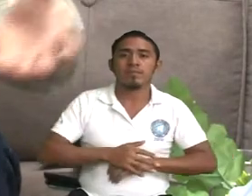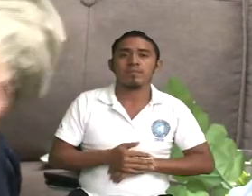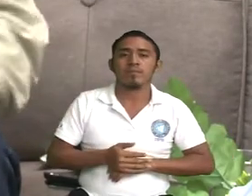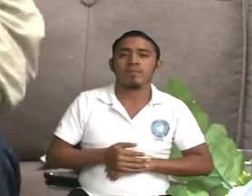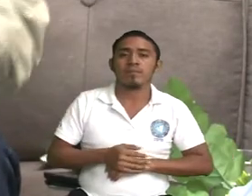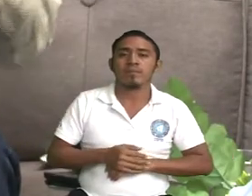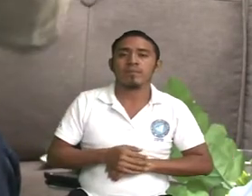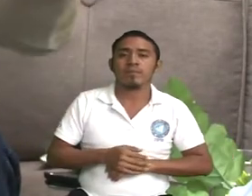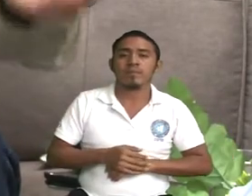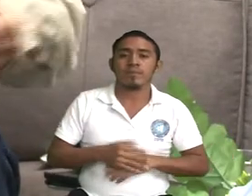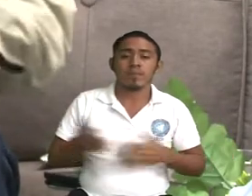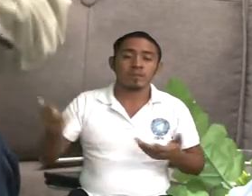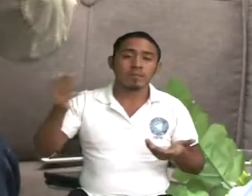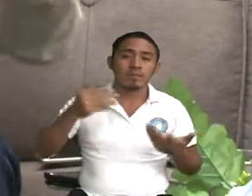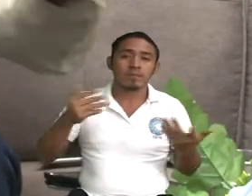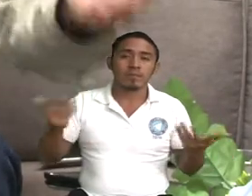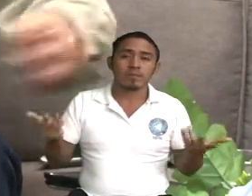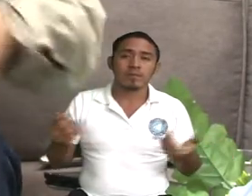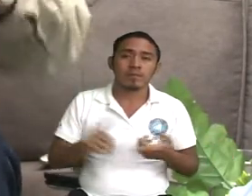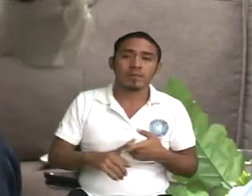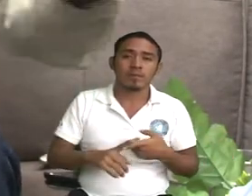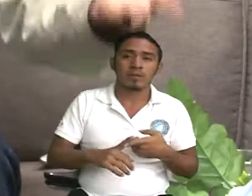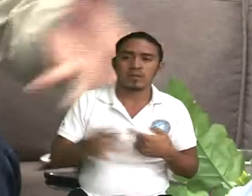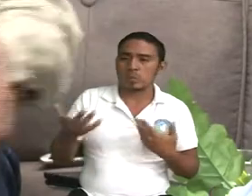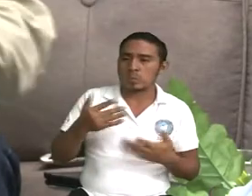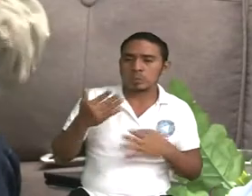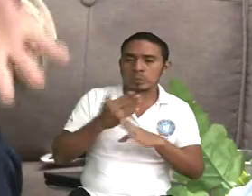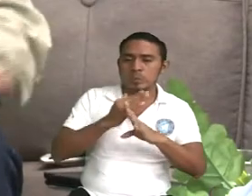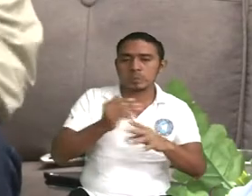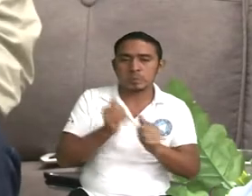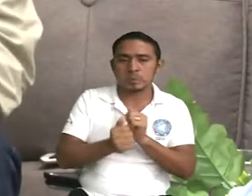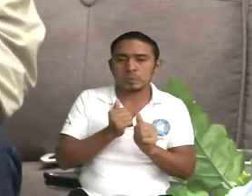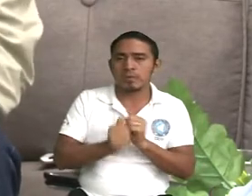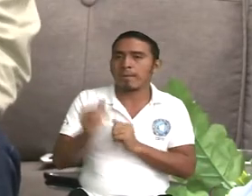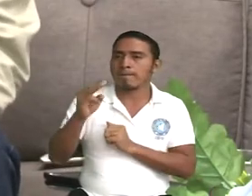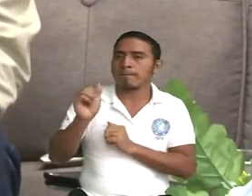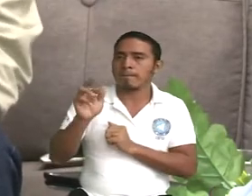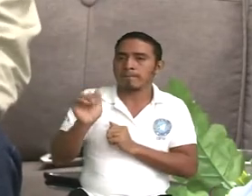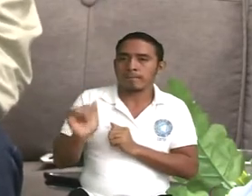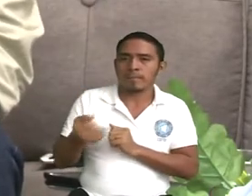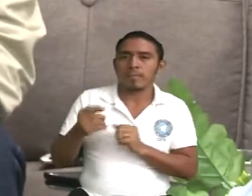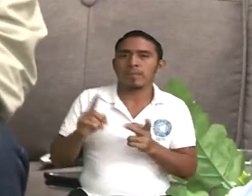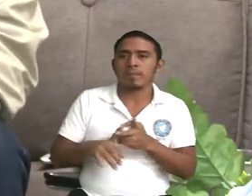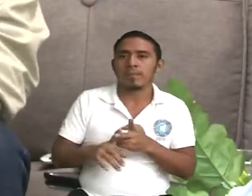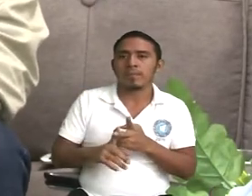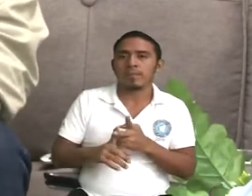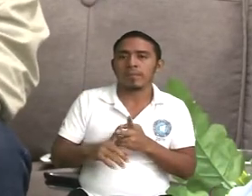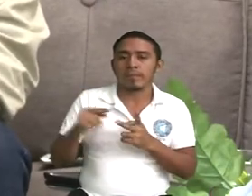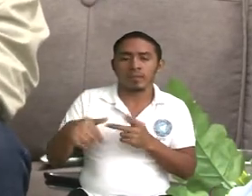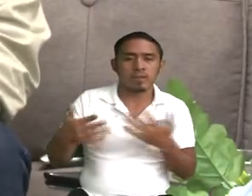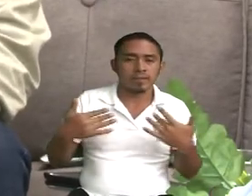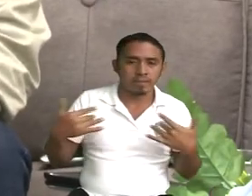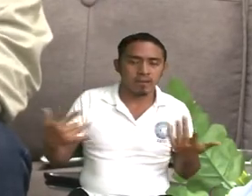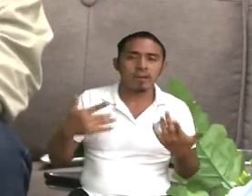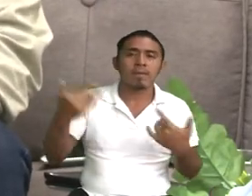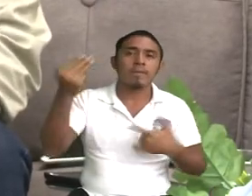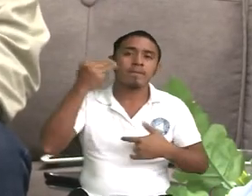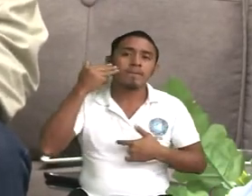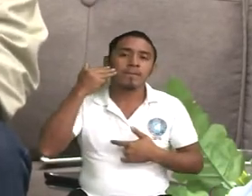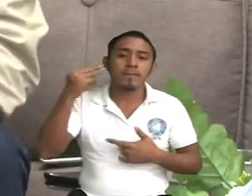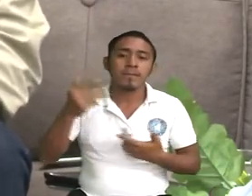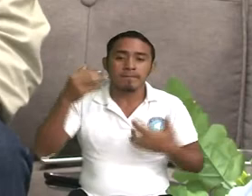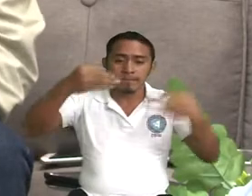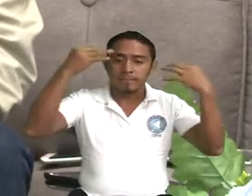las maras, las pandillas, el crimen organizado establecerse, porque nuestras madres son un